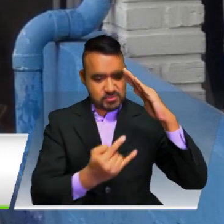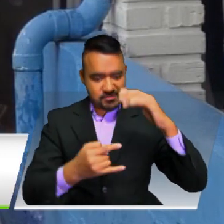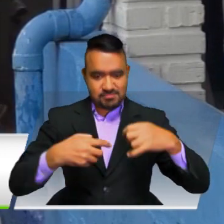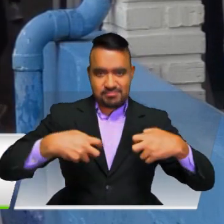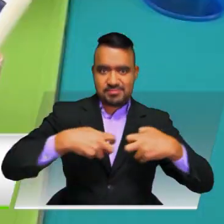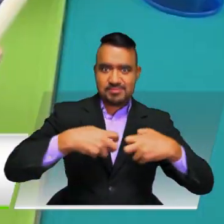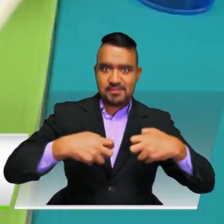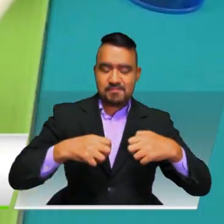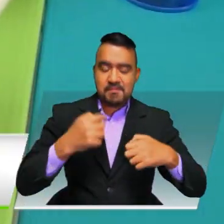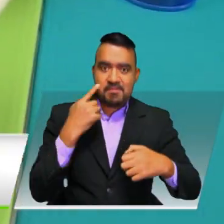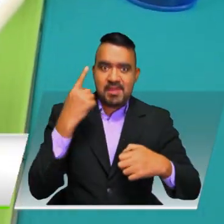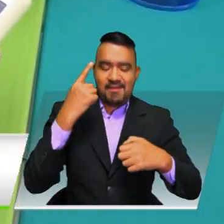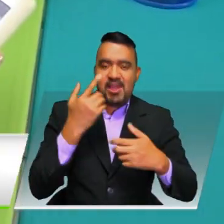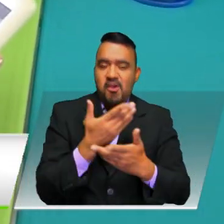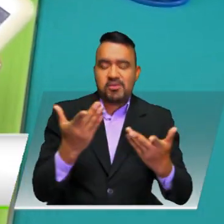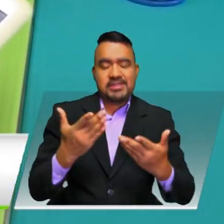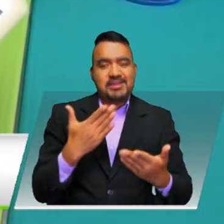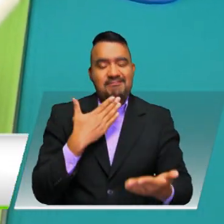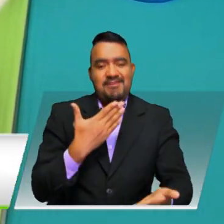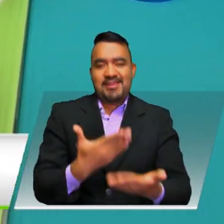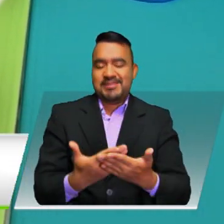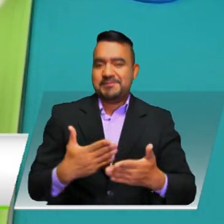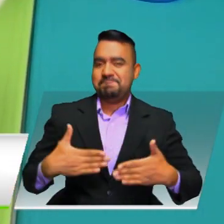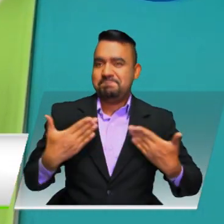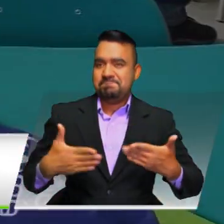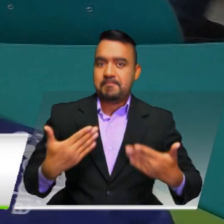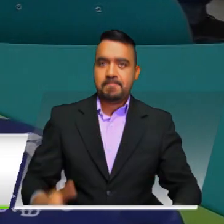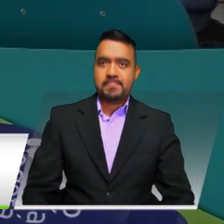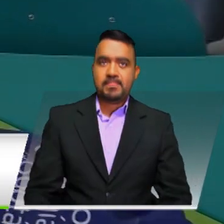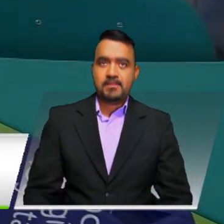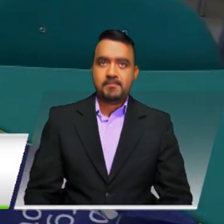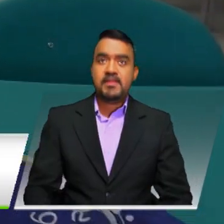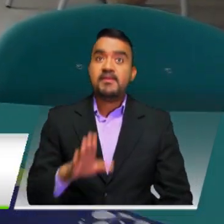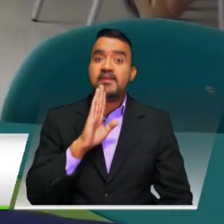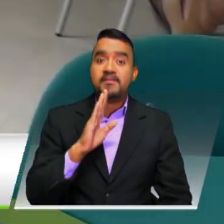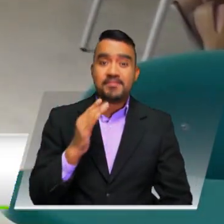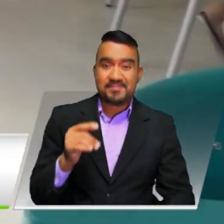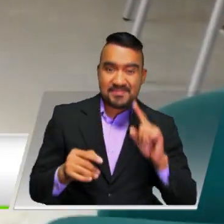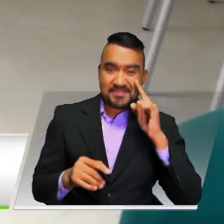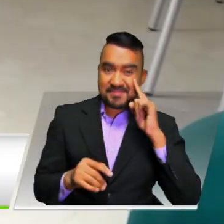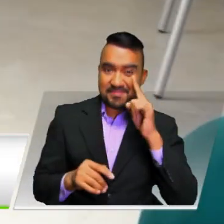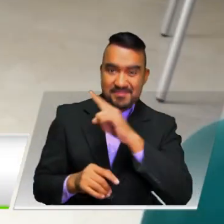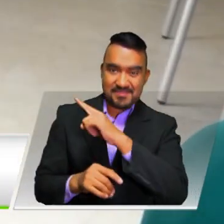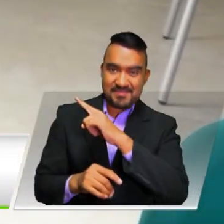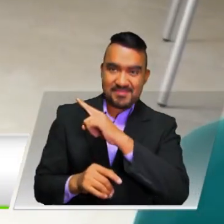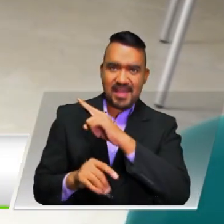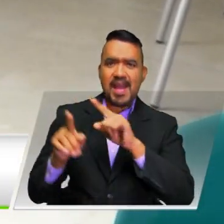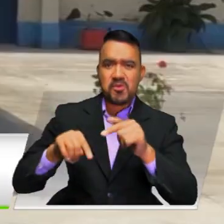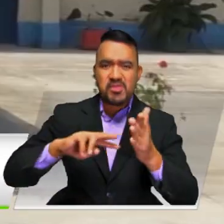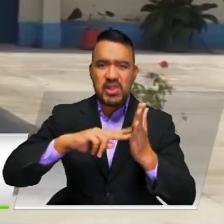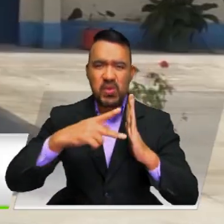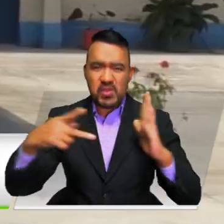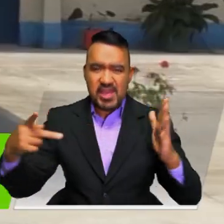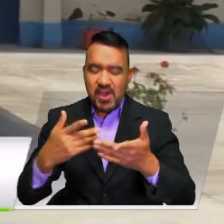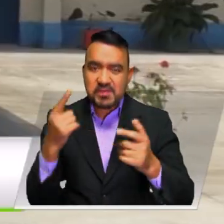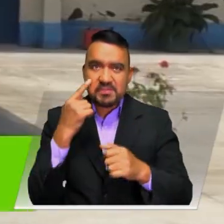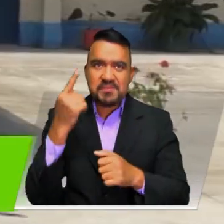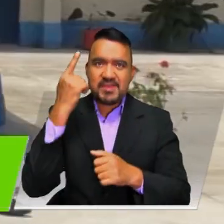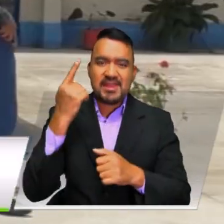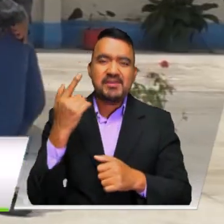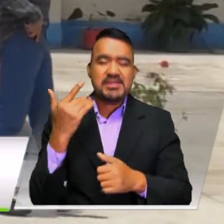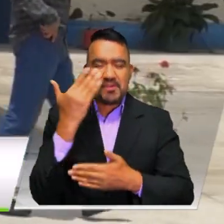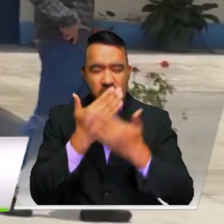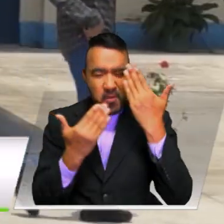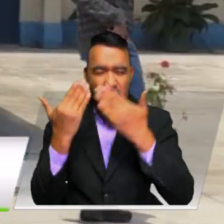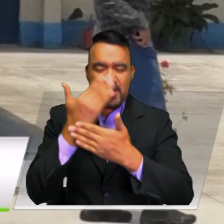departamento de Antioquia. Por ahora los pequeños aprovechan la oportunidad y disfrutan de las herramientas electrónicas. El aula solar me